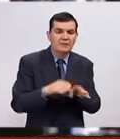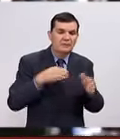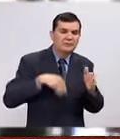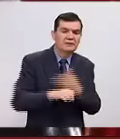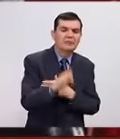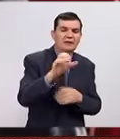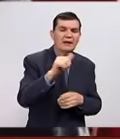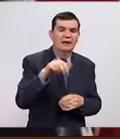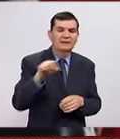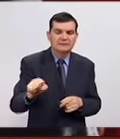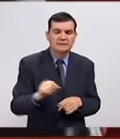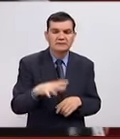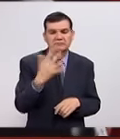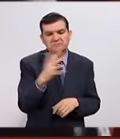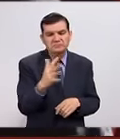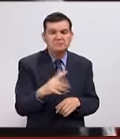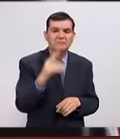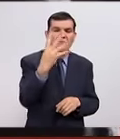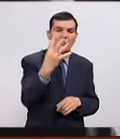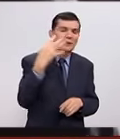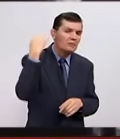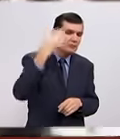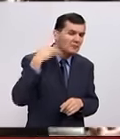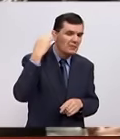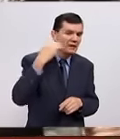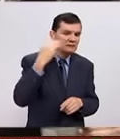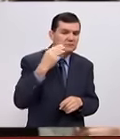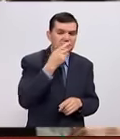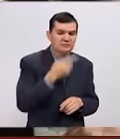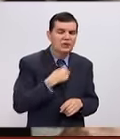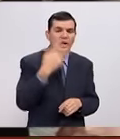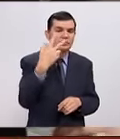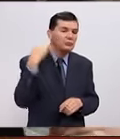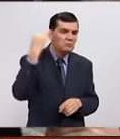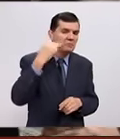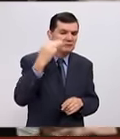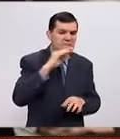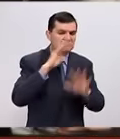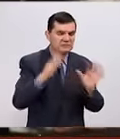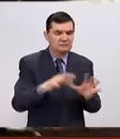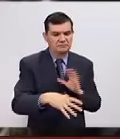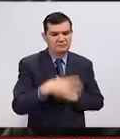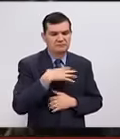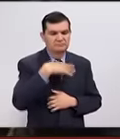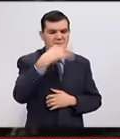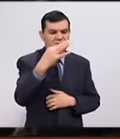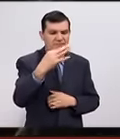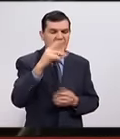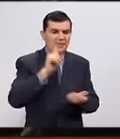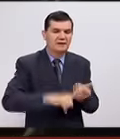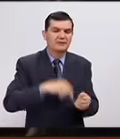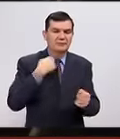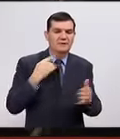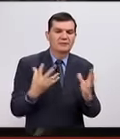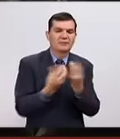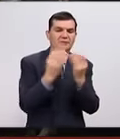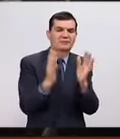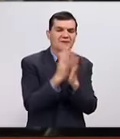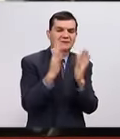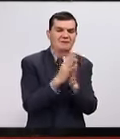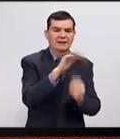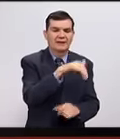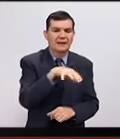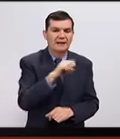Canes e aproximadamente el 4 de marzo nos avisan el 8 de marzo que estábamos de shortfilm Corner para participar en